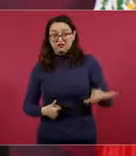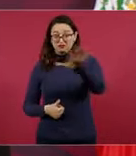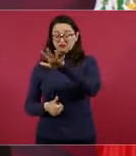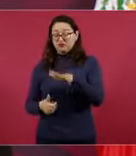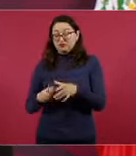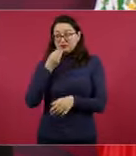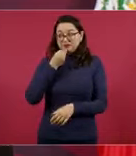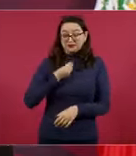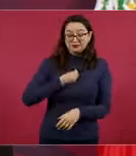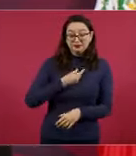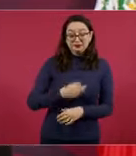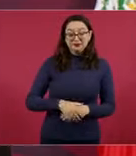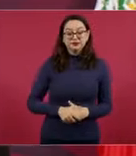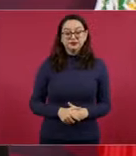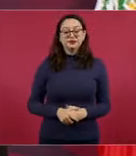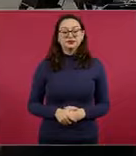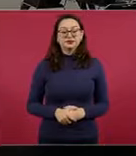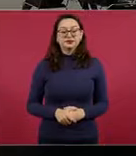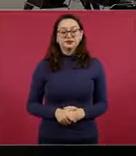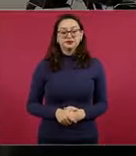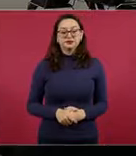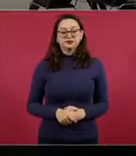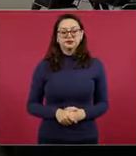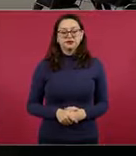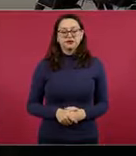pagando las consecuencias.